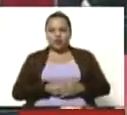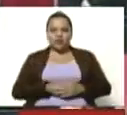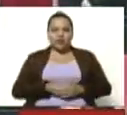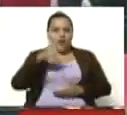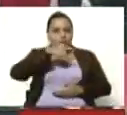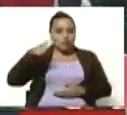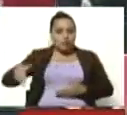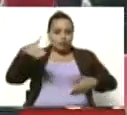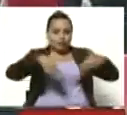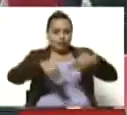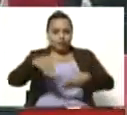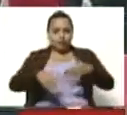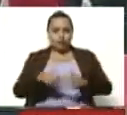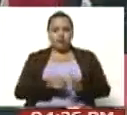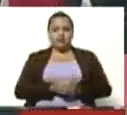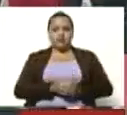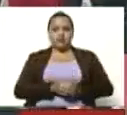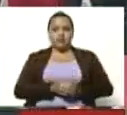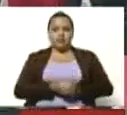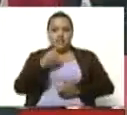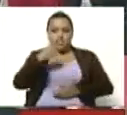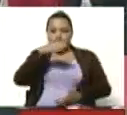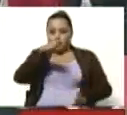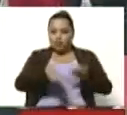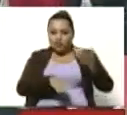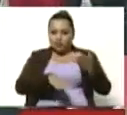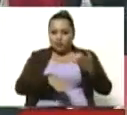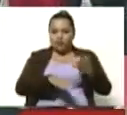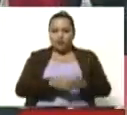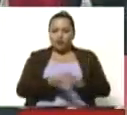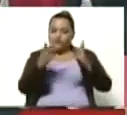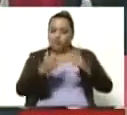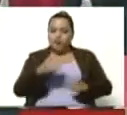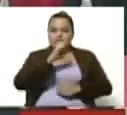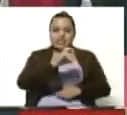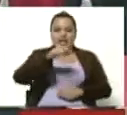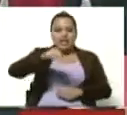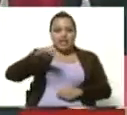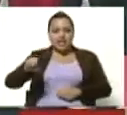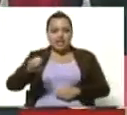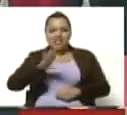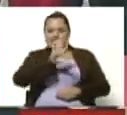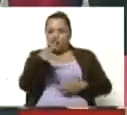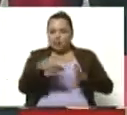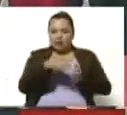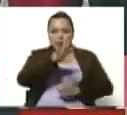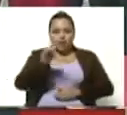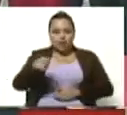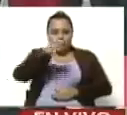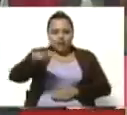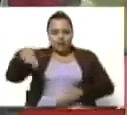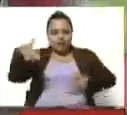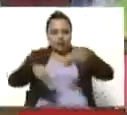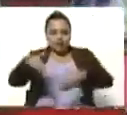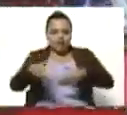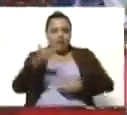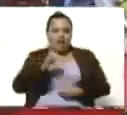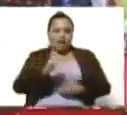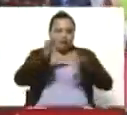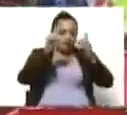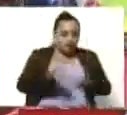electoral según el último reporte del cne de 5.040 electores yo fui electo y ratificado